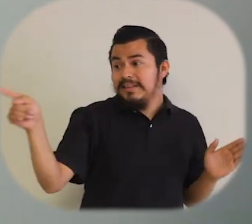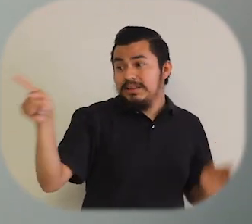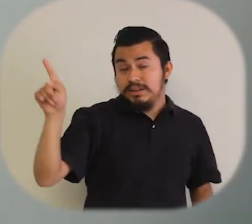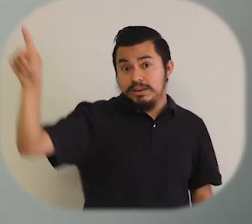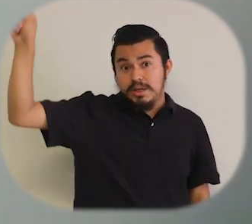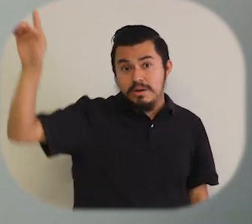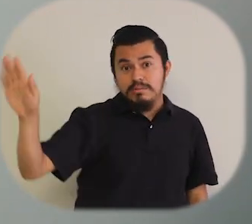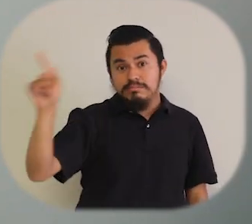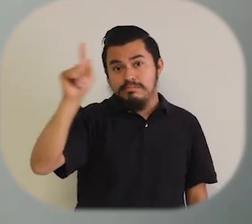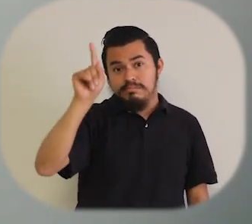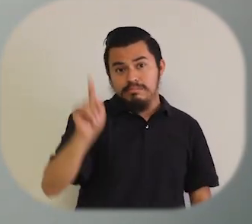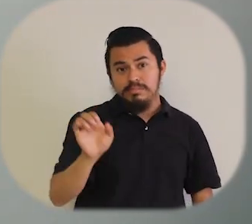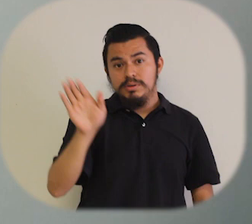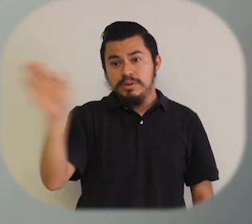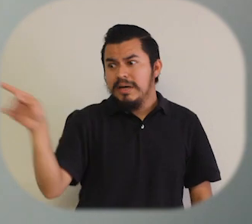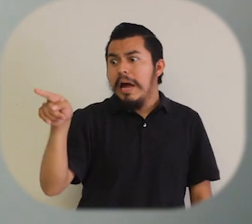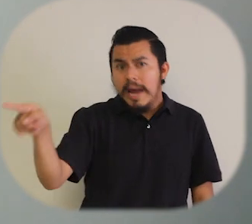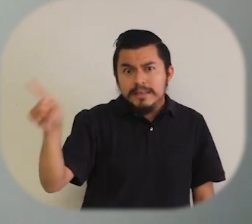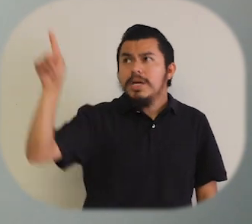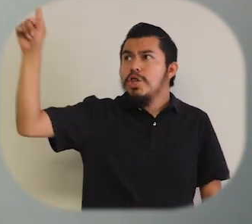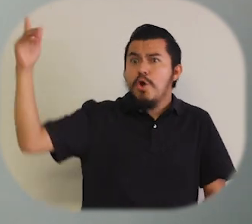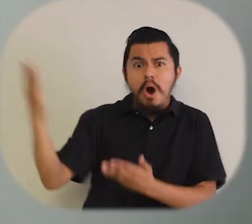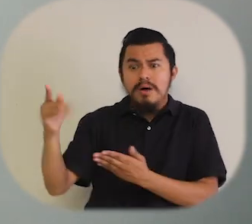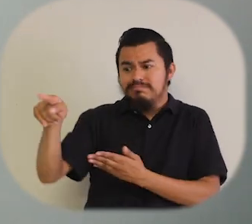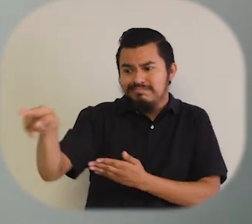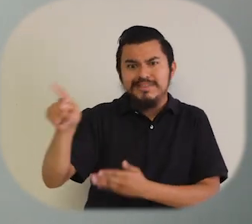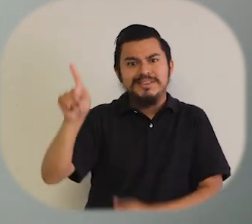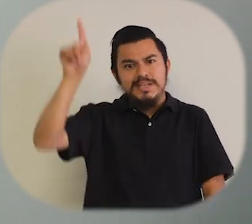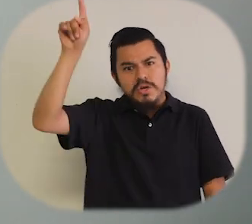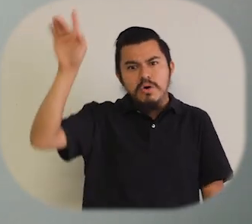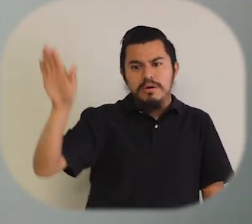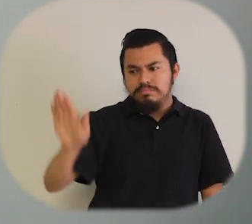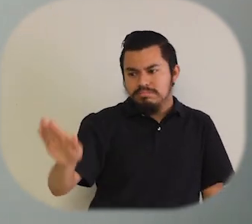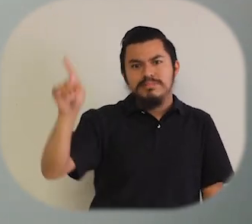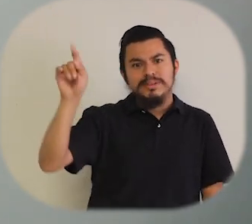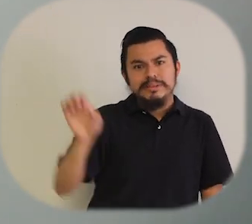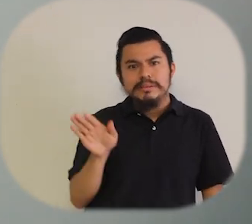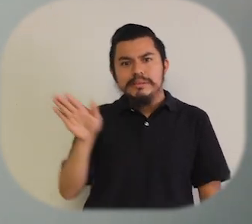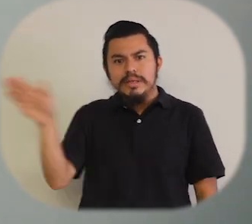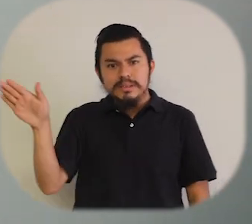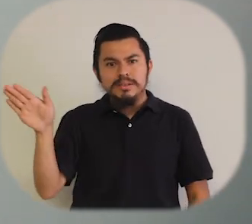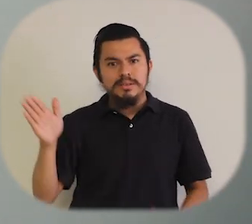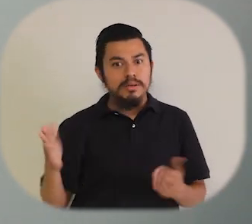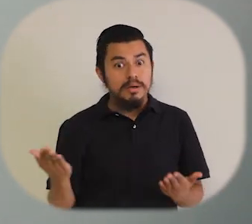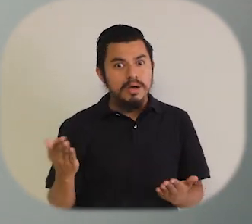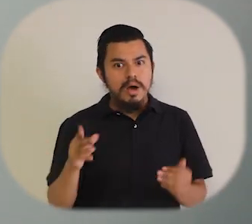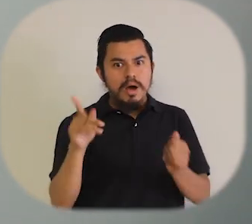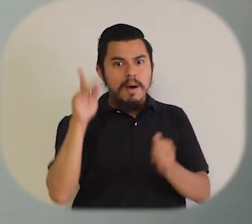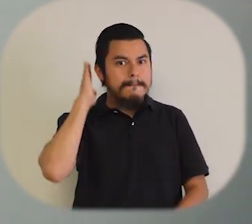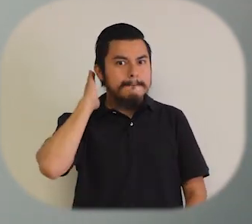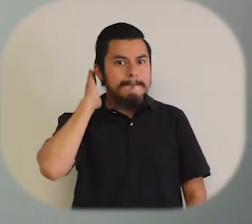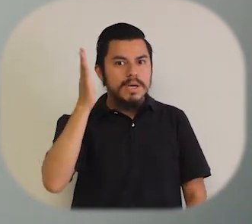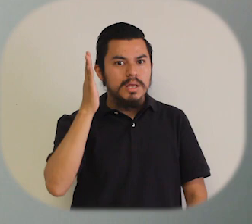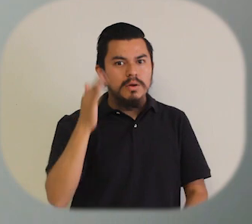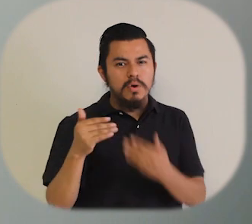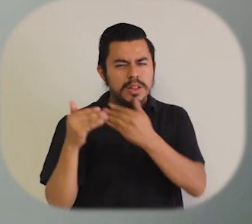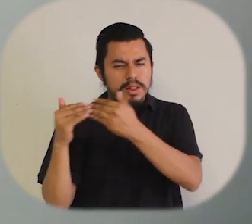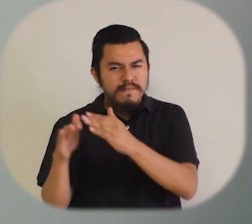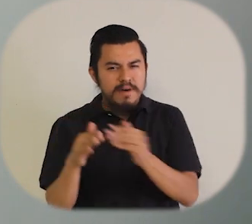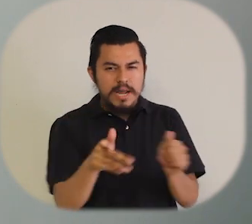le ha hecho Señor y Cristo. El mensaje de Pedro no era diferente al del apóstol Pablo. Lo podemos ver